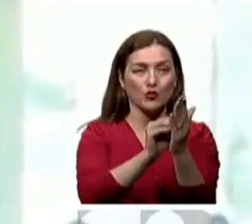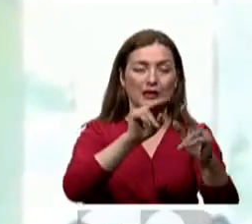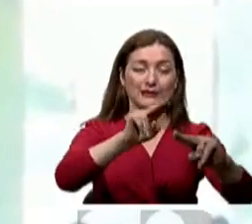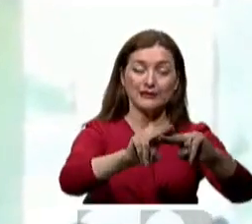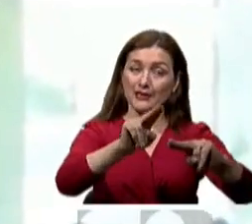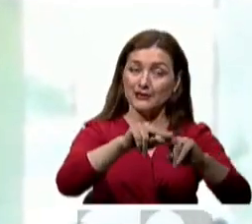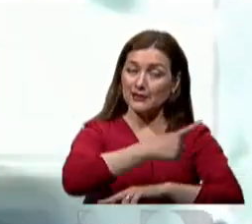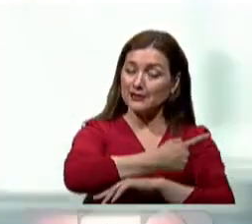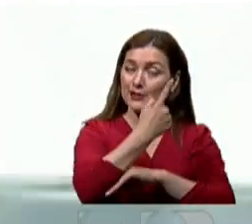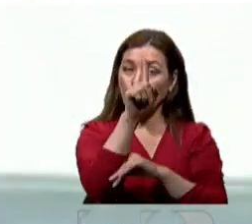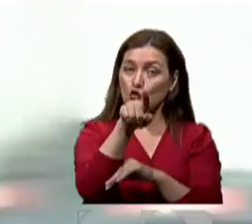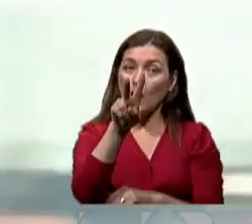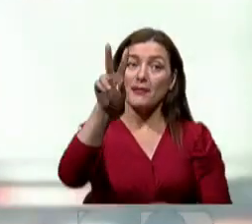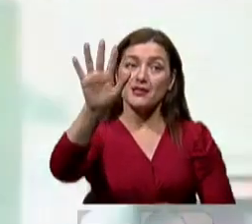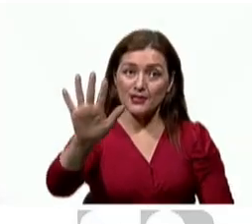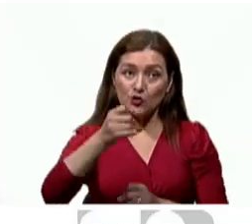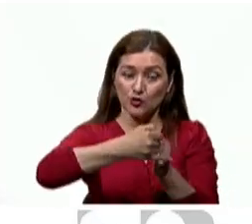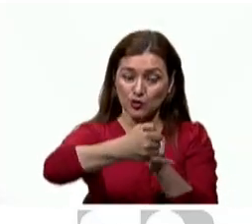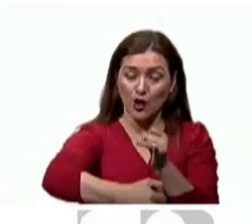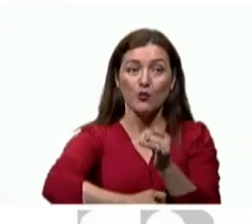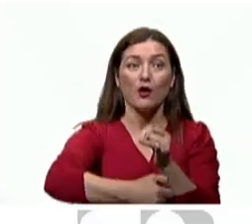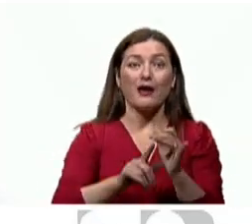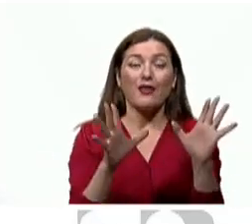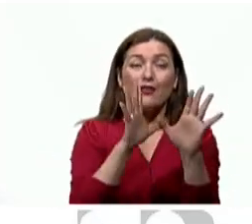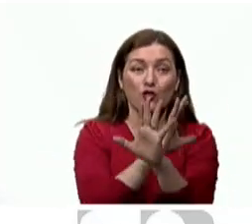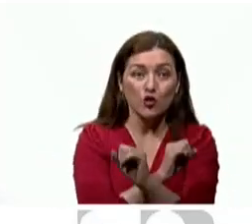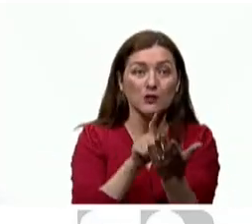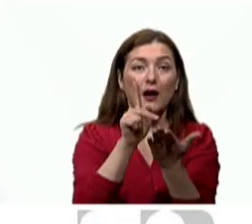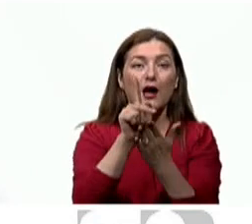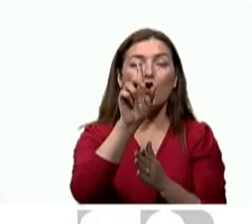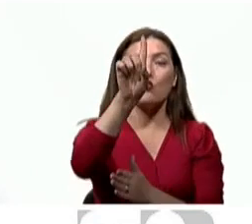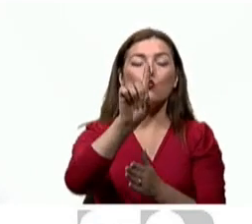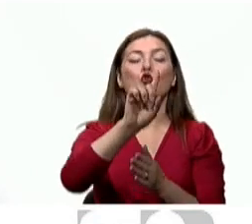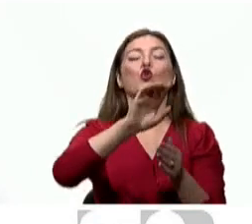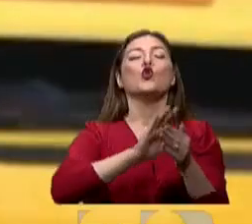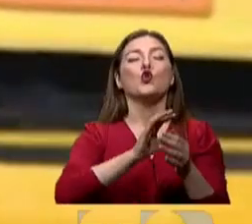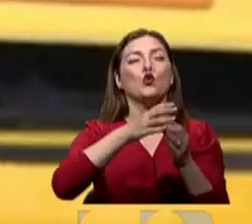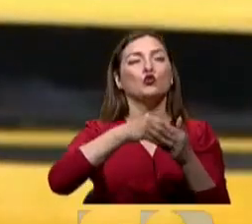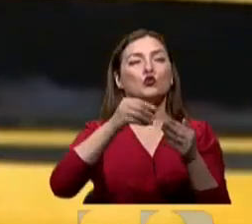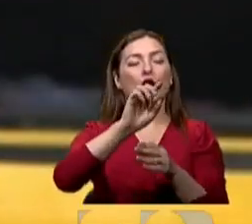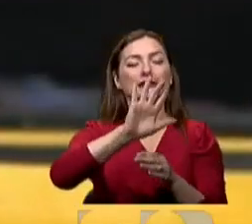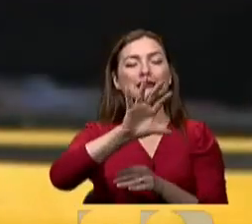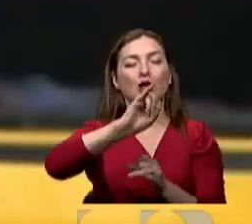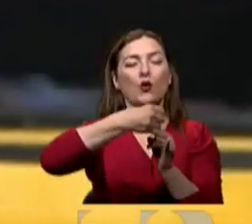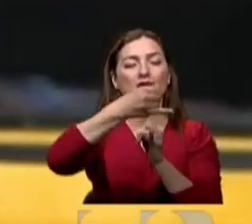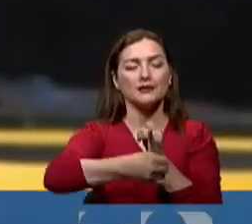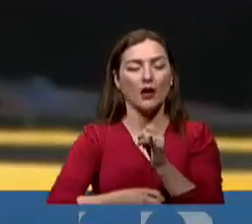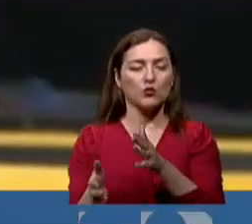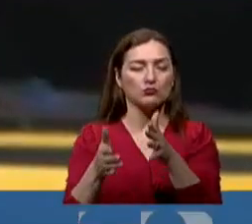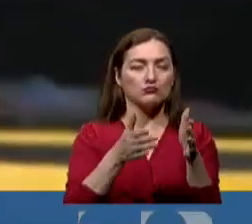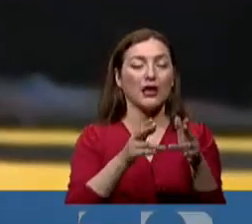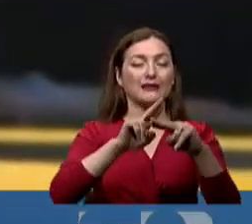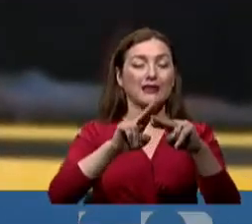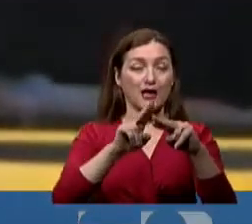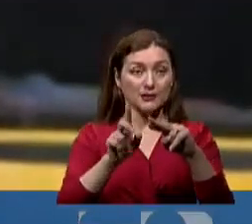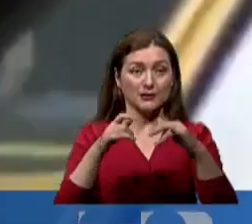mínima durante el día será de $1.25, mientras que en la noche asciende a $1.50. Además, se estableció que el gremio